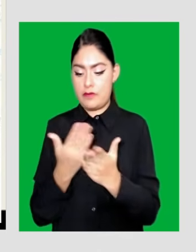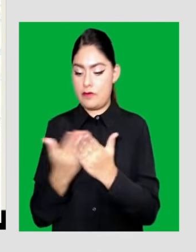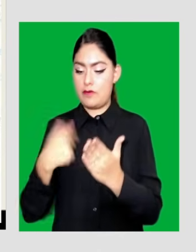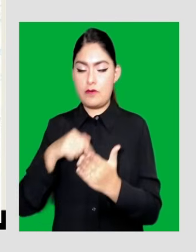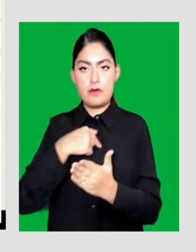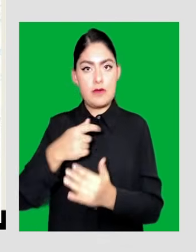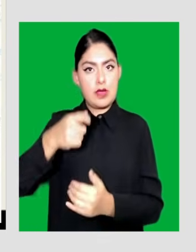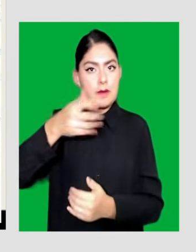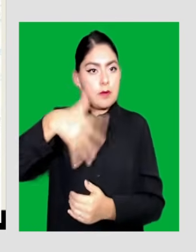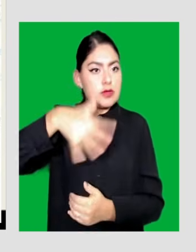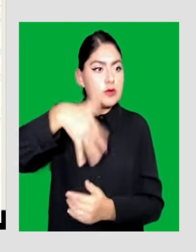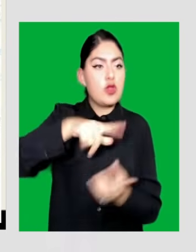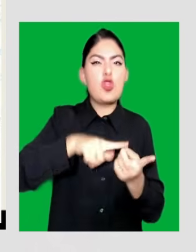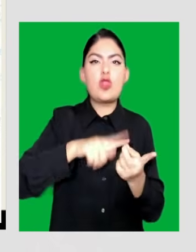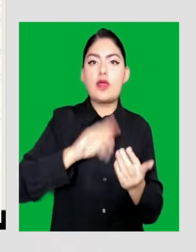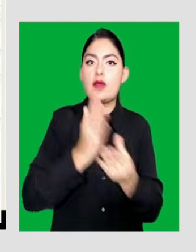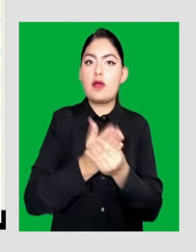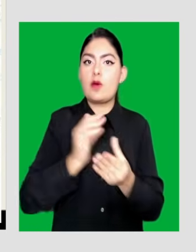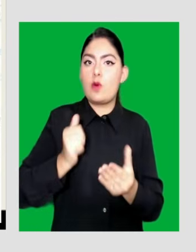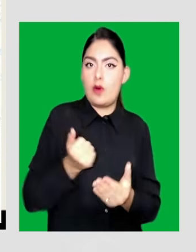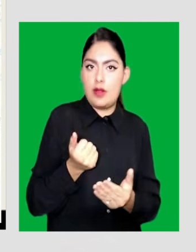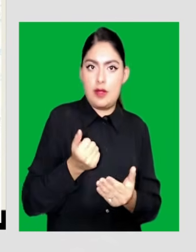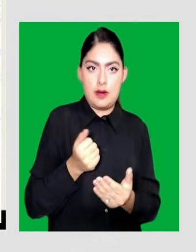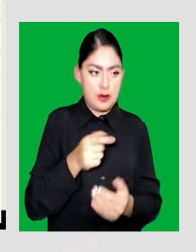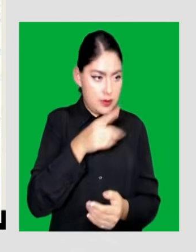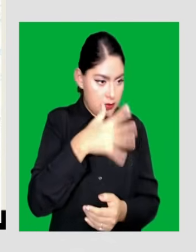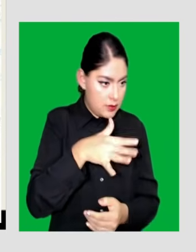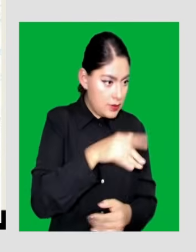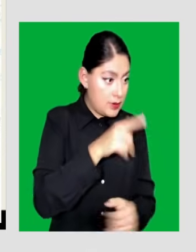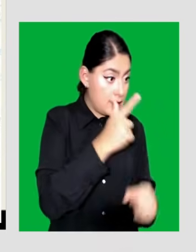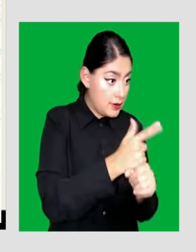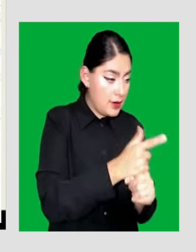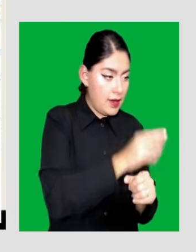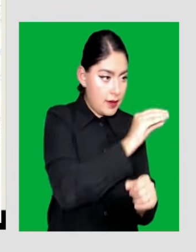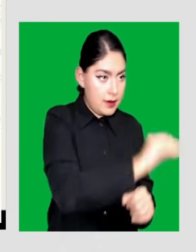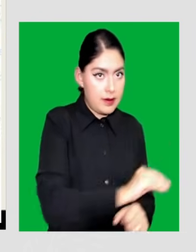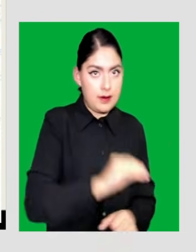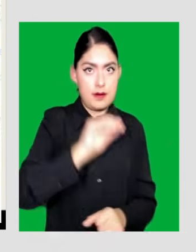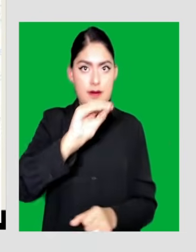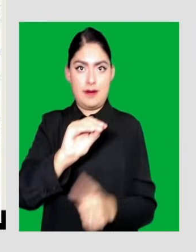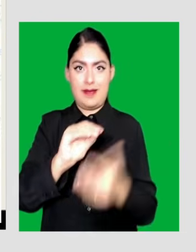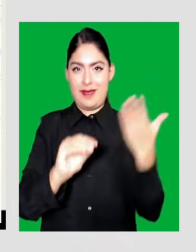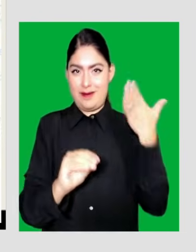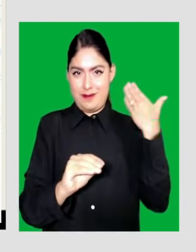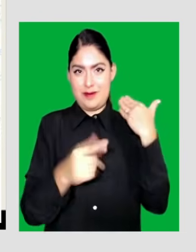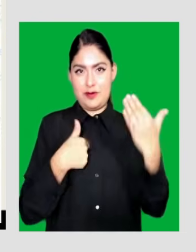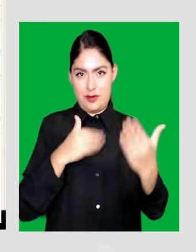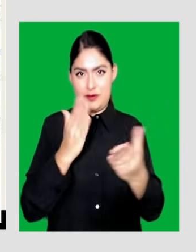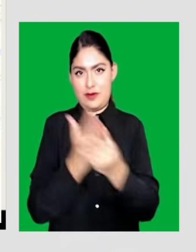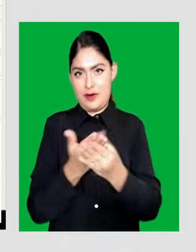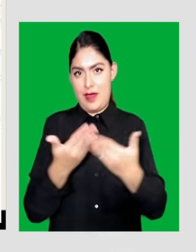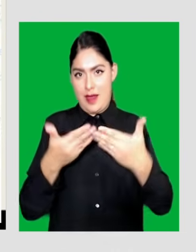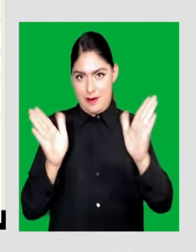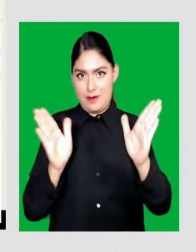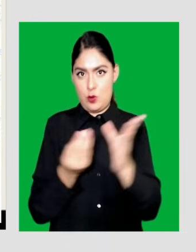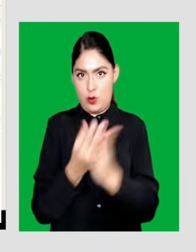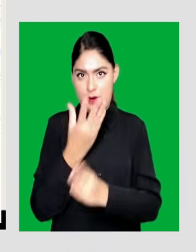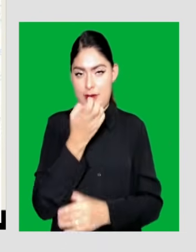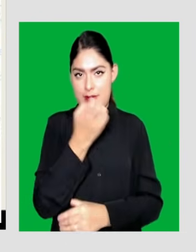vamos a poder trabajar después en otro programa. Y vamos a descargar dicho